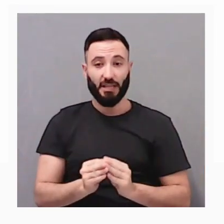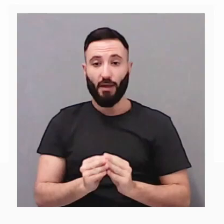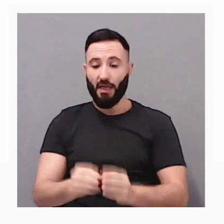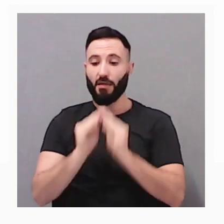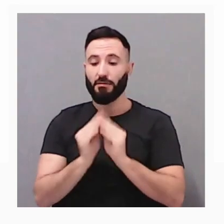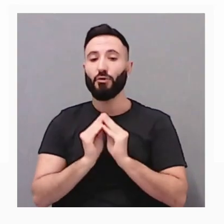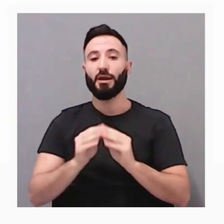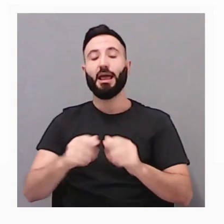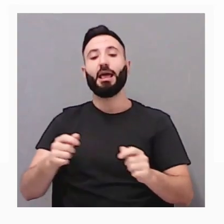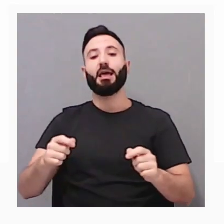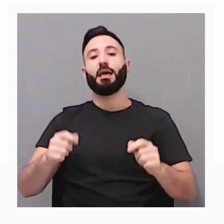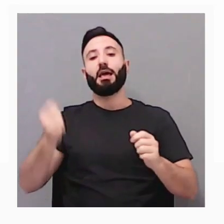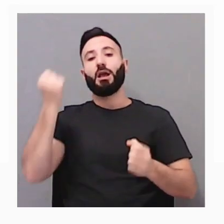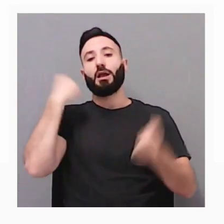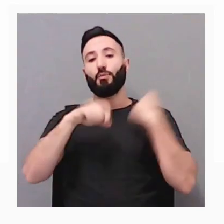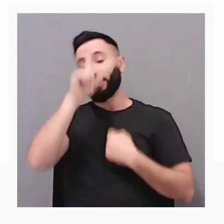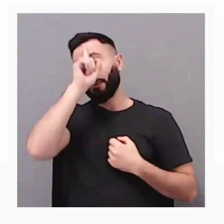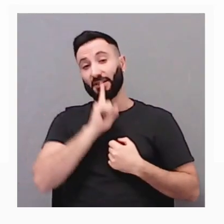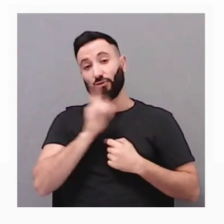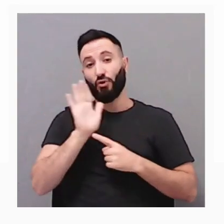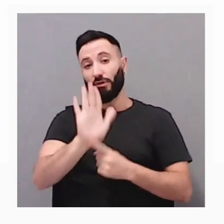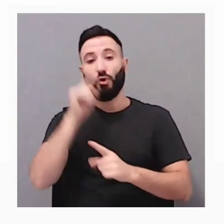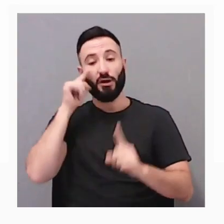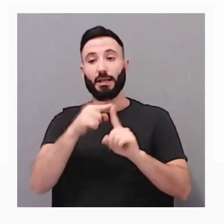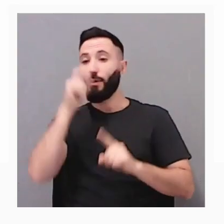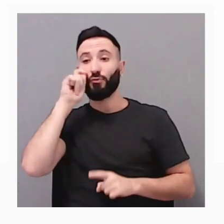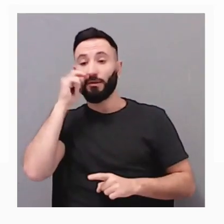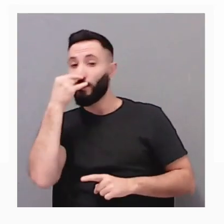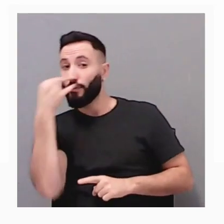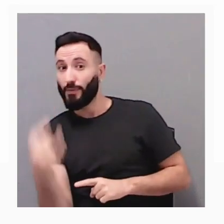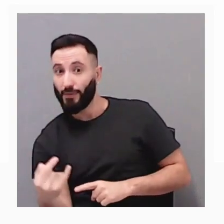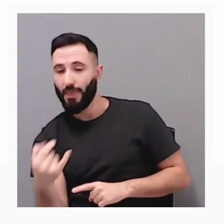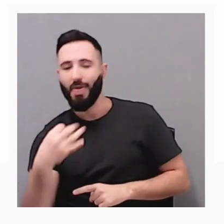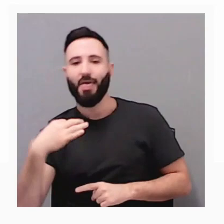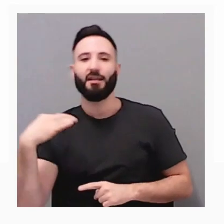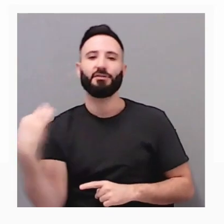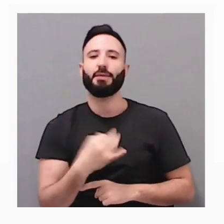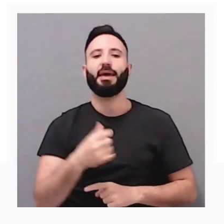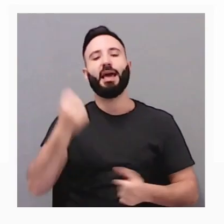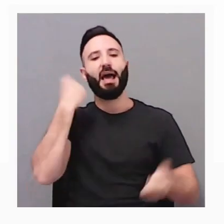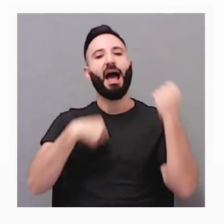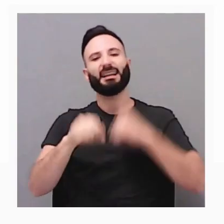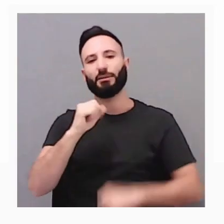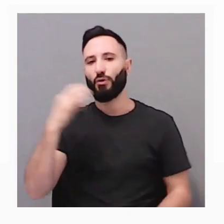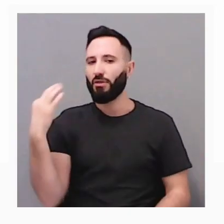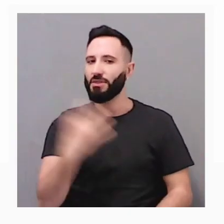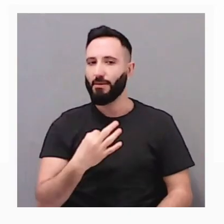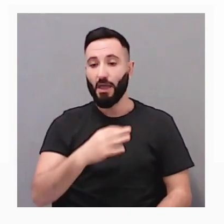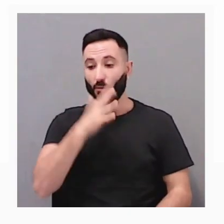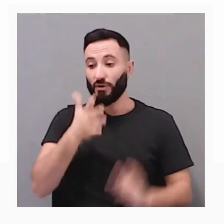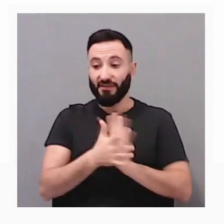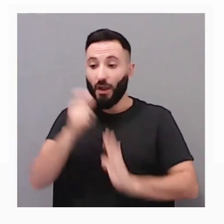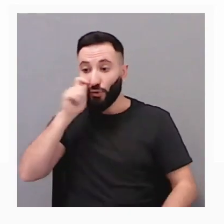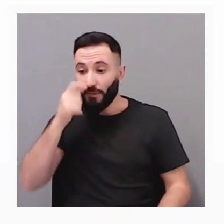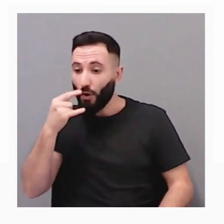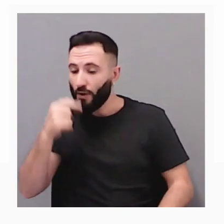actitudes, porque para estar enamorado del turismo hay que tener mucha actitud, porque el turismo o se ama